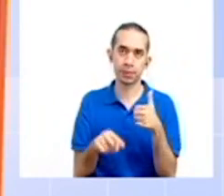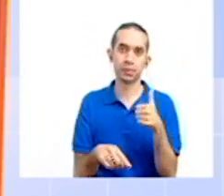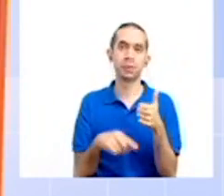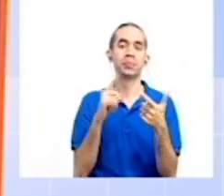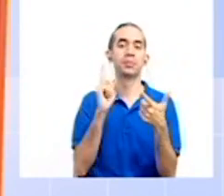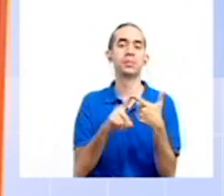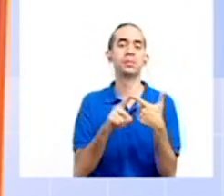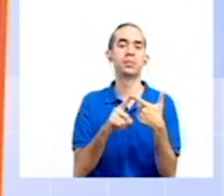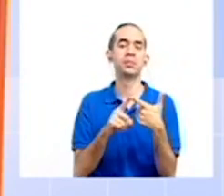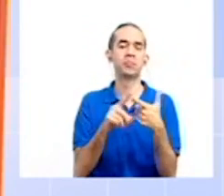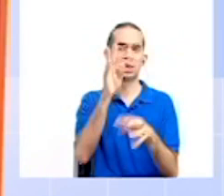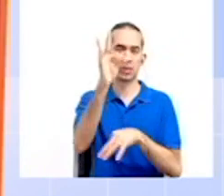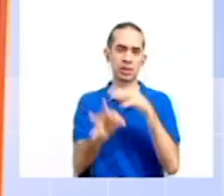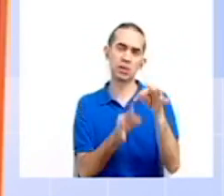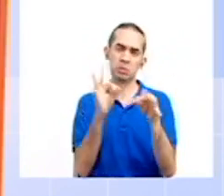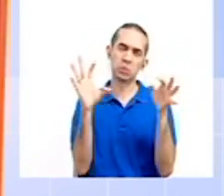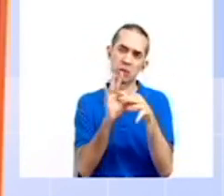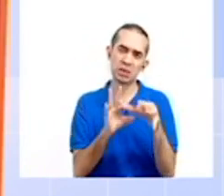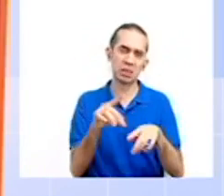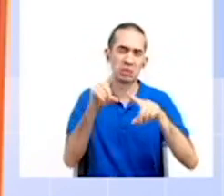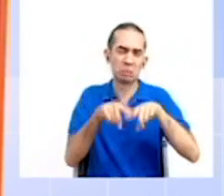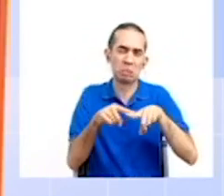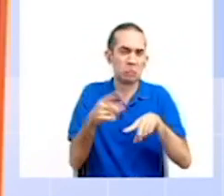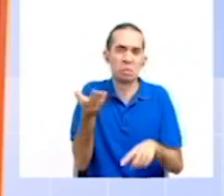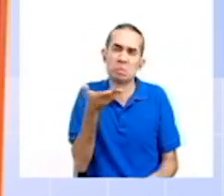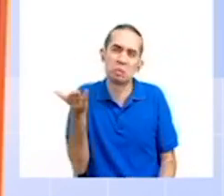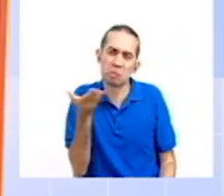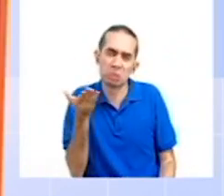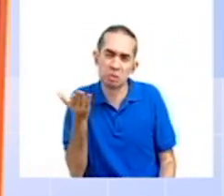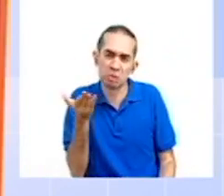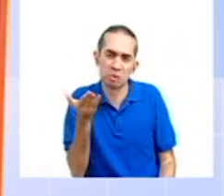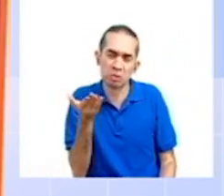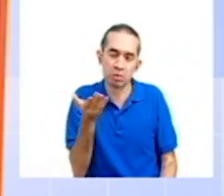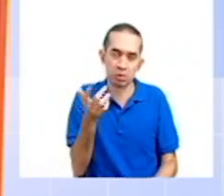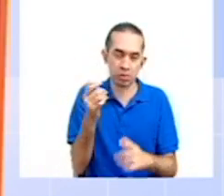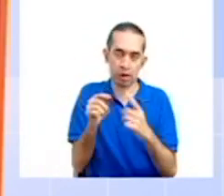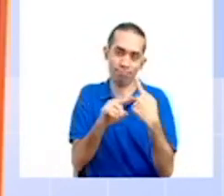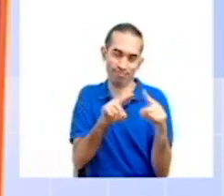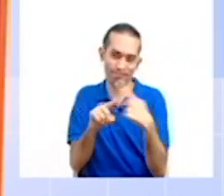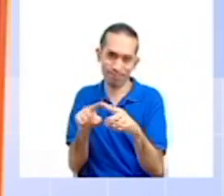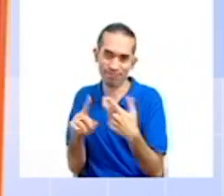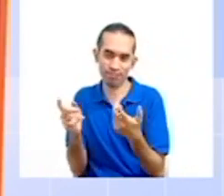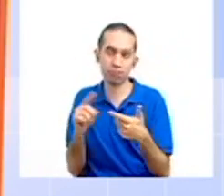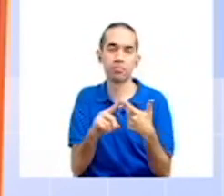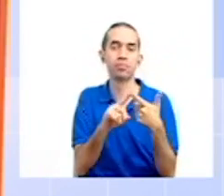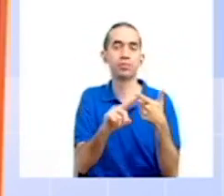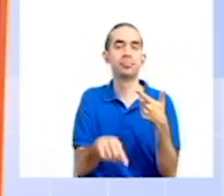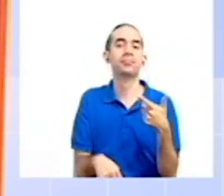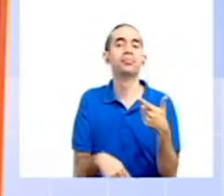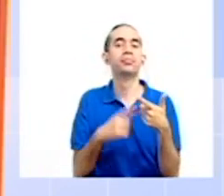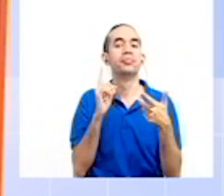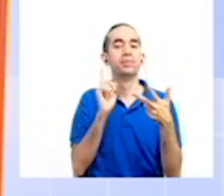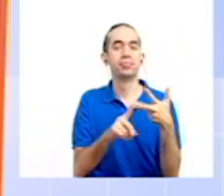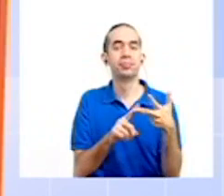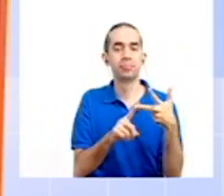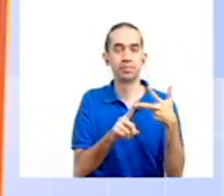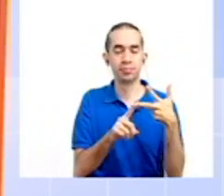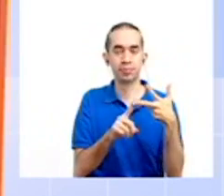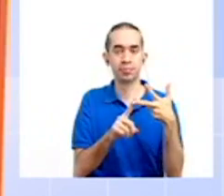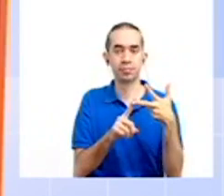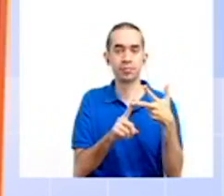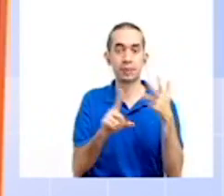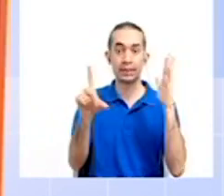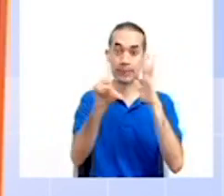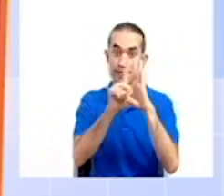¿Esos enlaces de qué dependen? ¿Sí? Porque cada enlace tiene características diferentes. ¿Qué son las